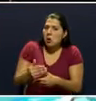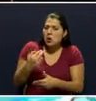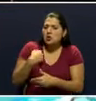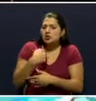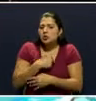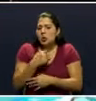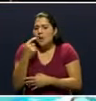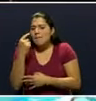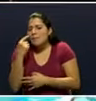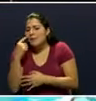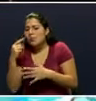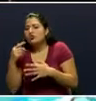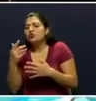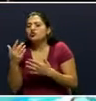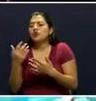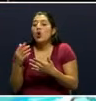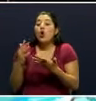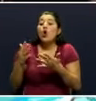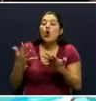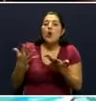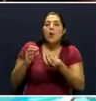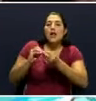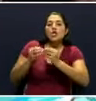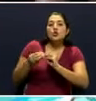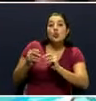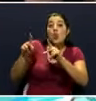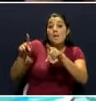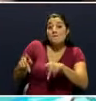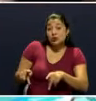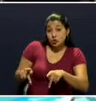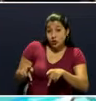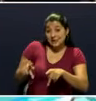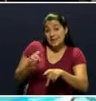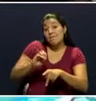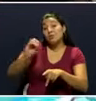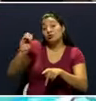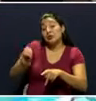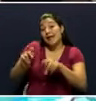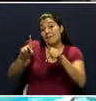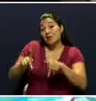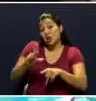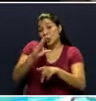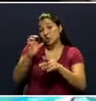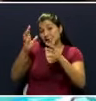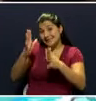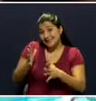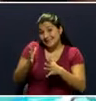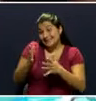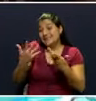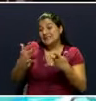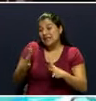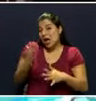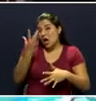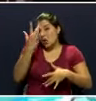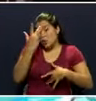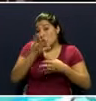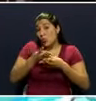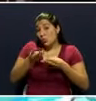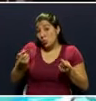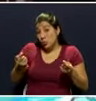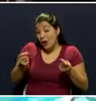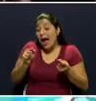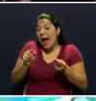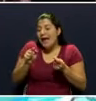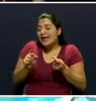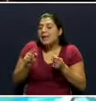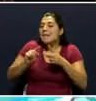aumentando la transmisión y cómo ya podemos ir teniendo un poquito más de inmunidad en nuestra población, vamos aflojando medidas, pero